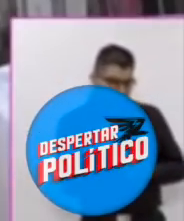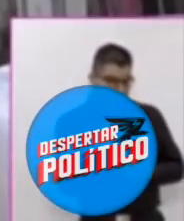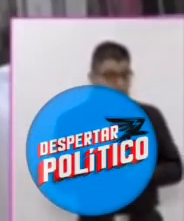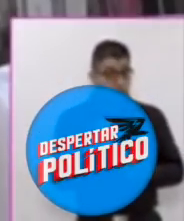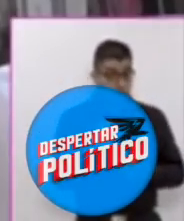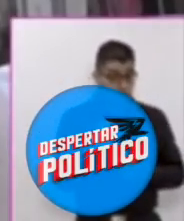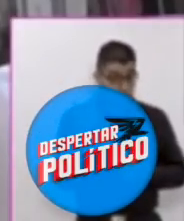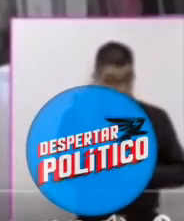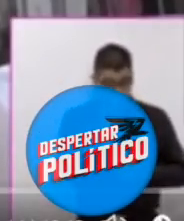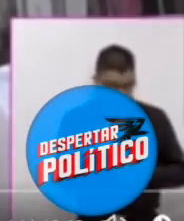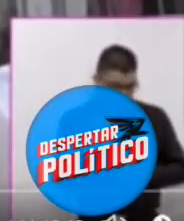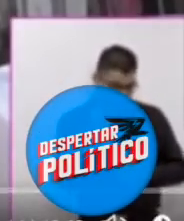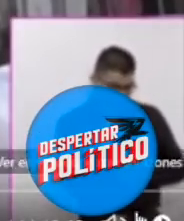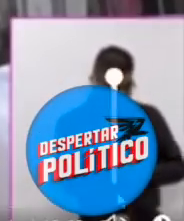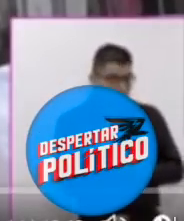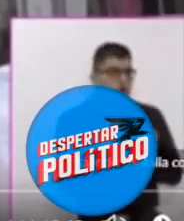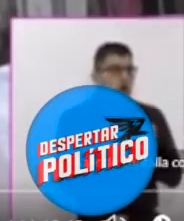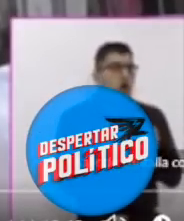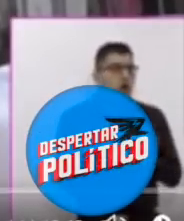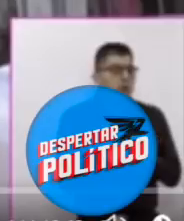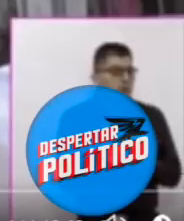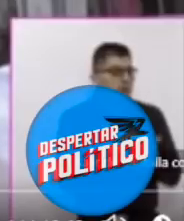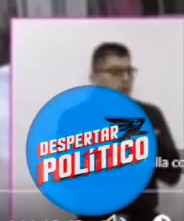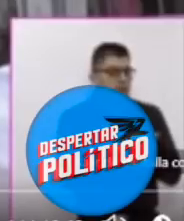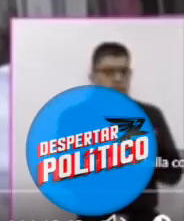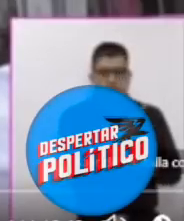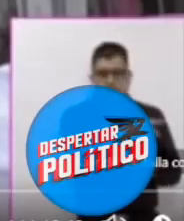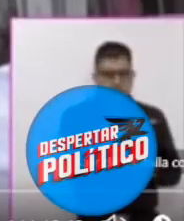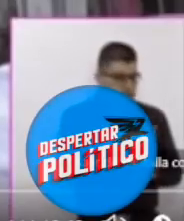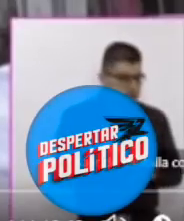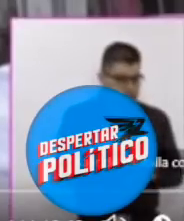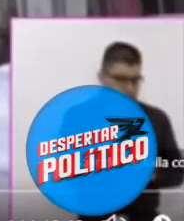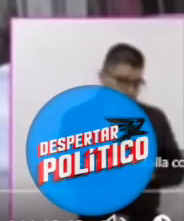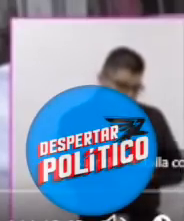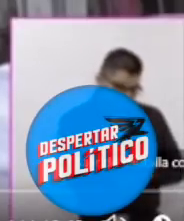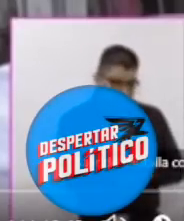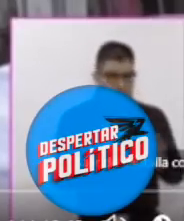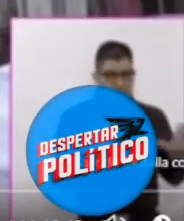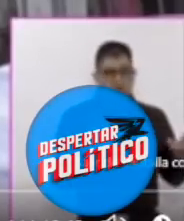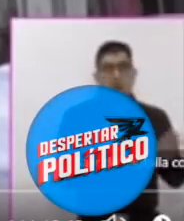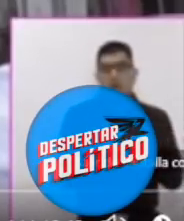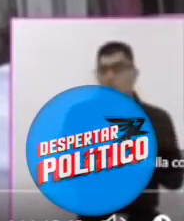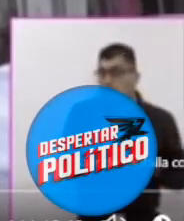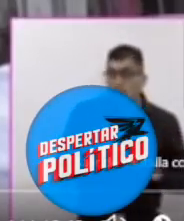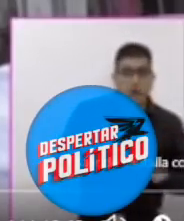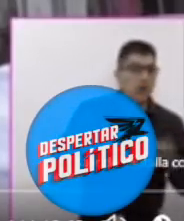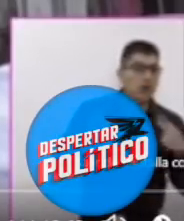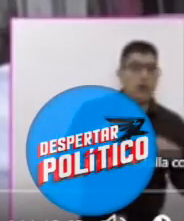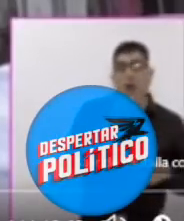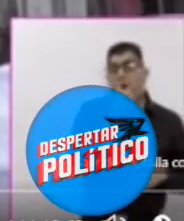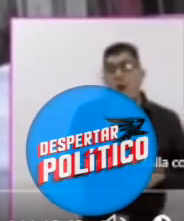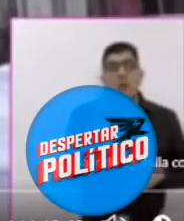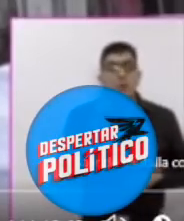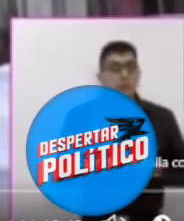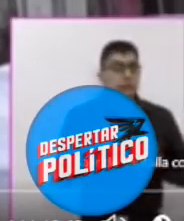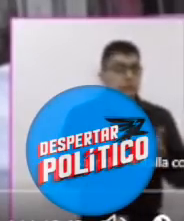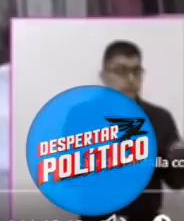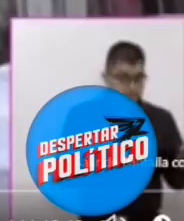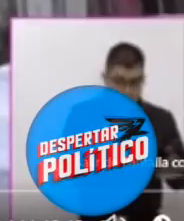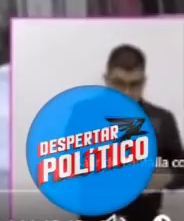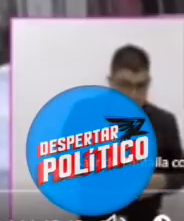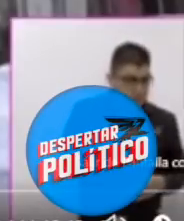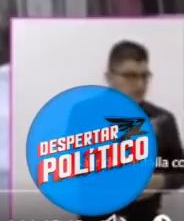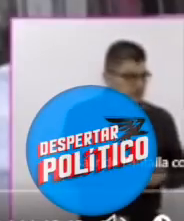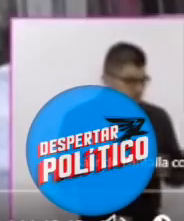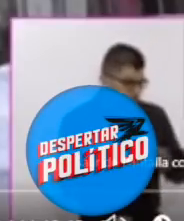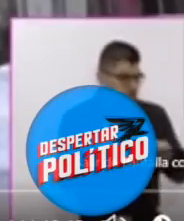valore a la luz de los derechos y como ya se ha hecho referencia es que los ciudadanos las ciudadanas tienen derecho a